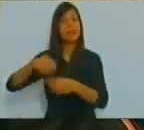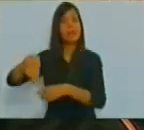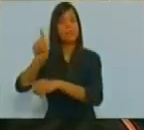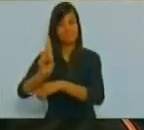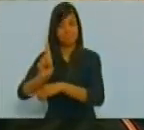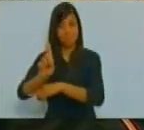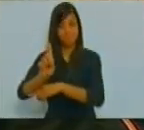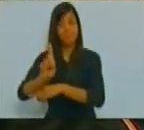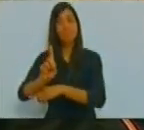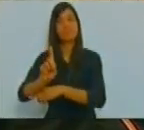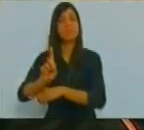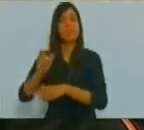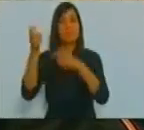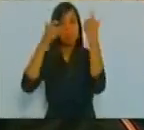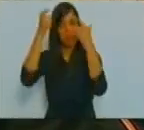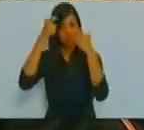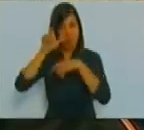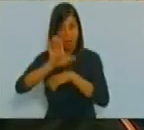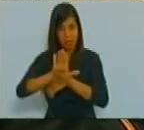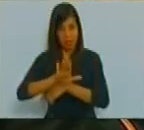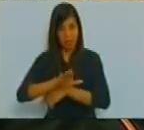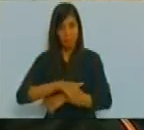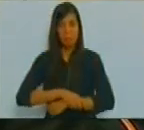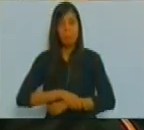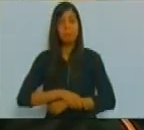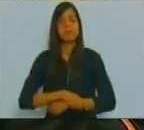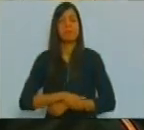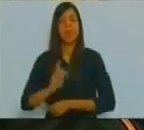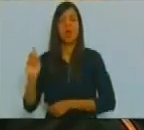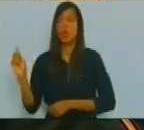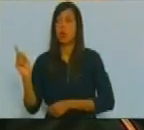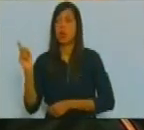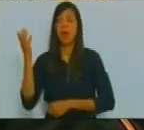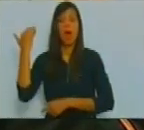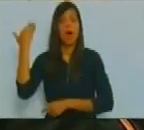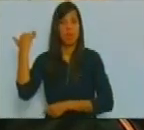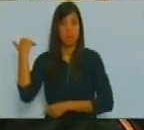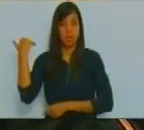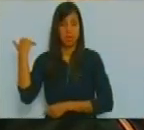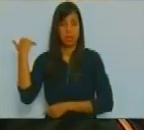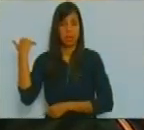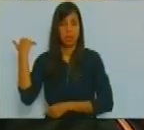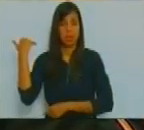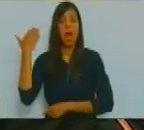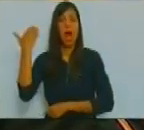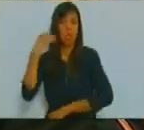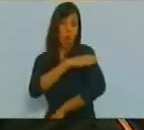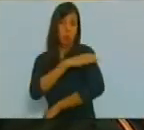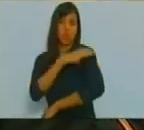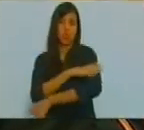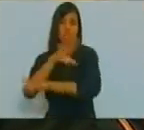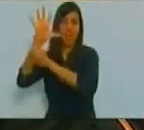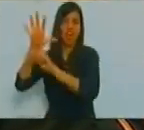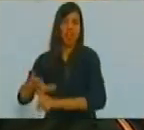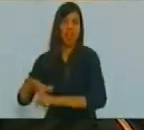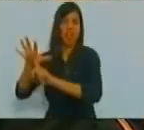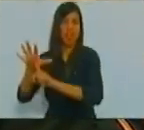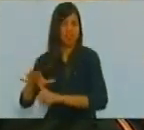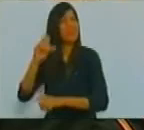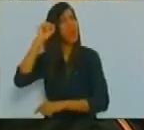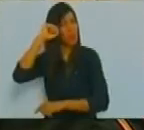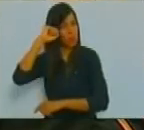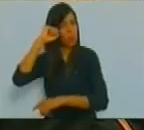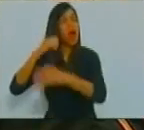y chavista y venimos de un estado represor no olvidemos